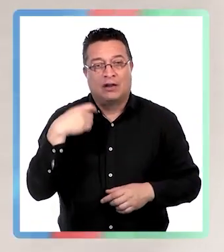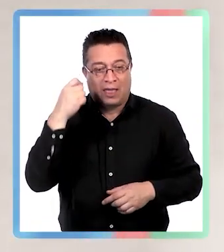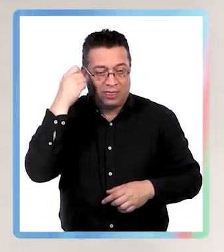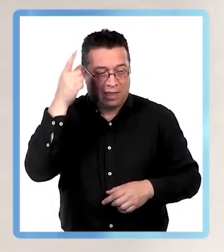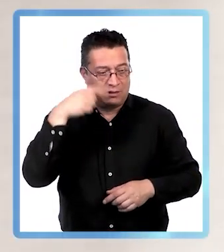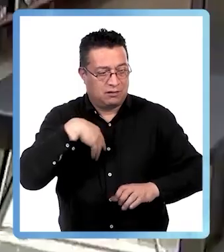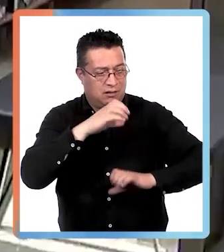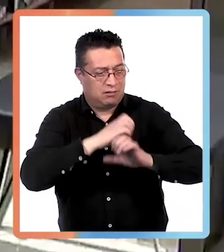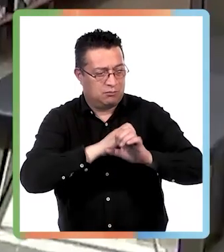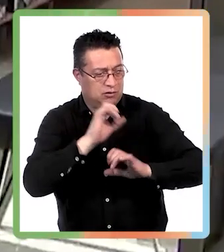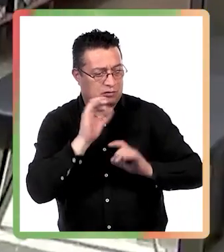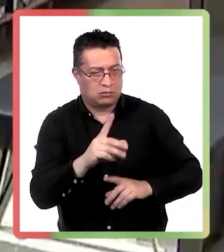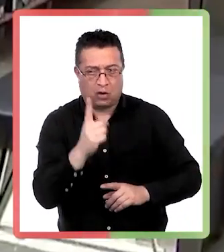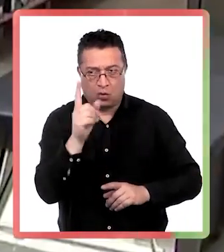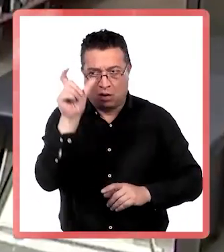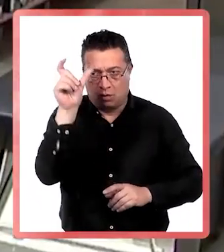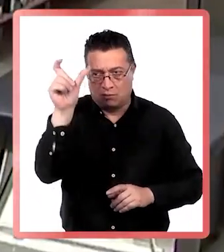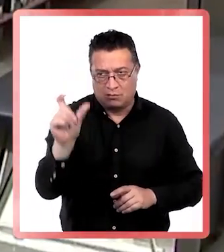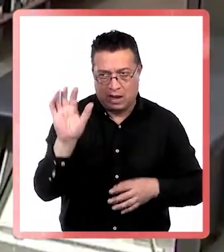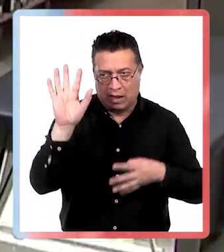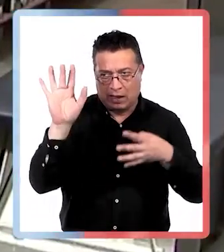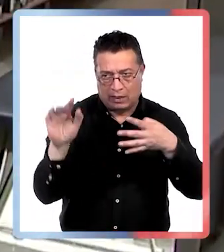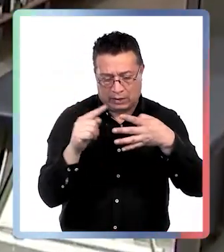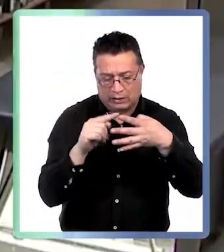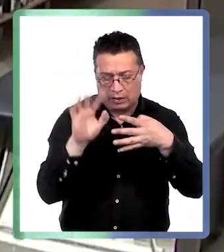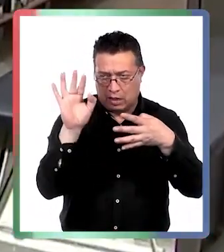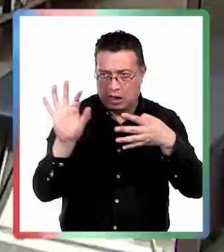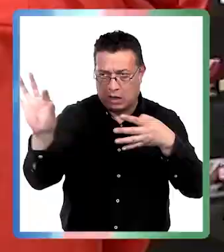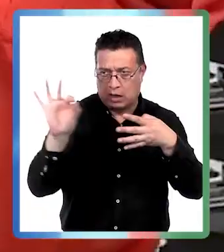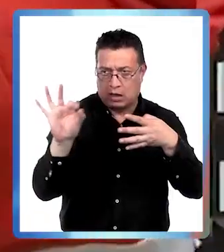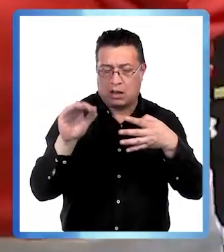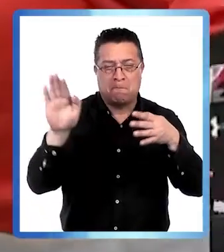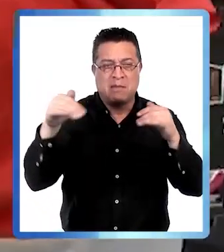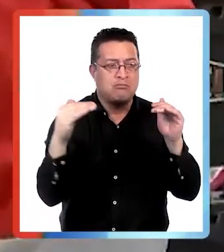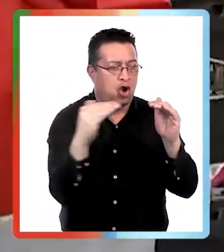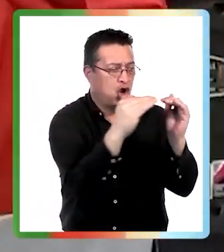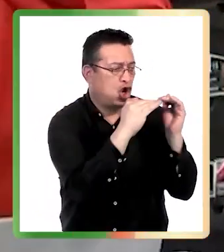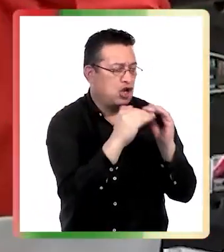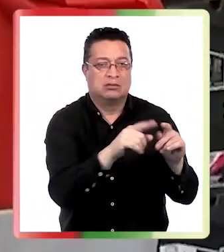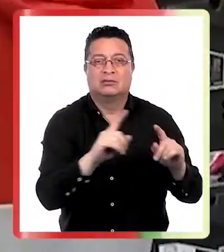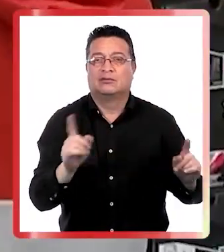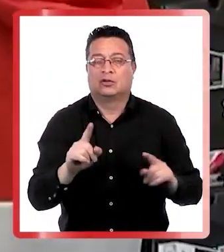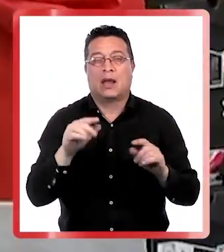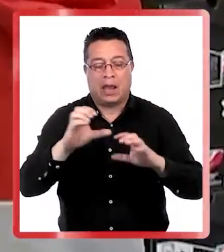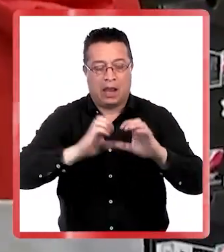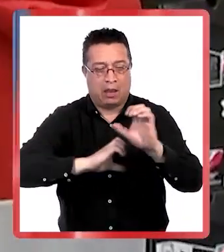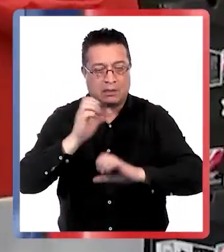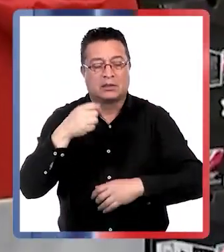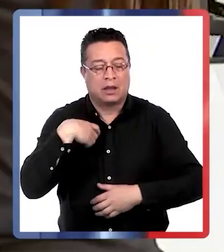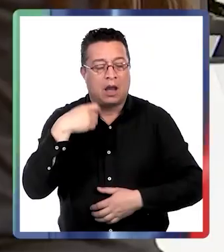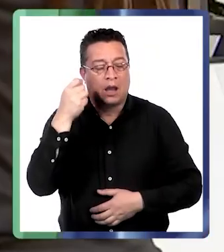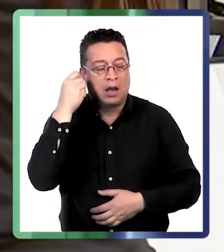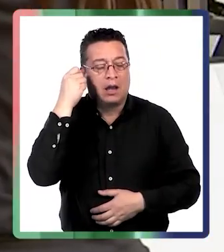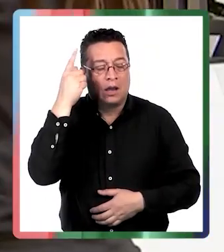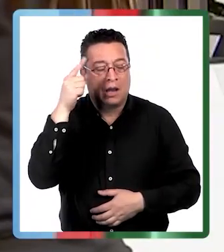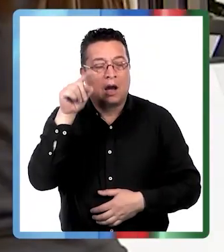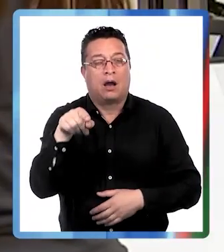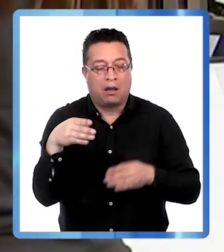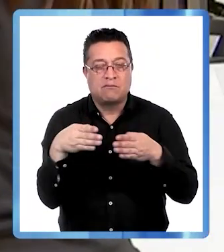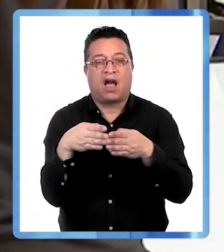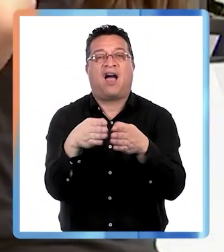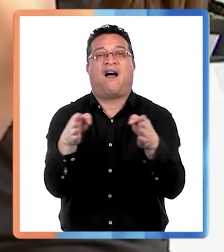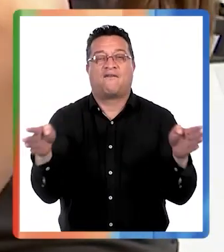van a entender de que la empresa siempre busca el mismo tipo de perfil de trabajador o trabajadora. Y es por eso que las empresas lo han entendido y